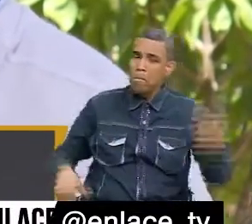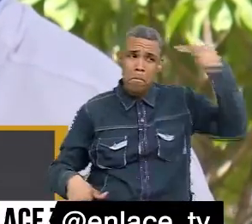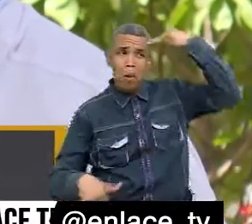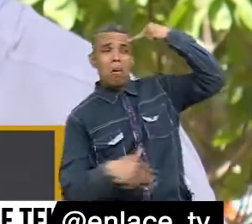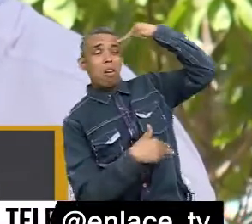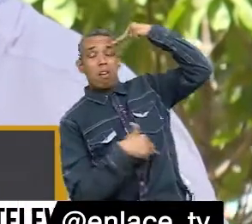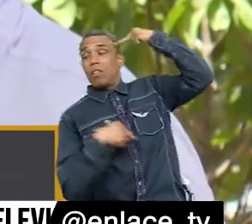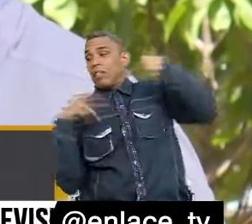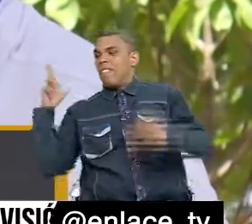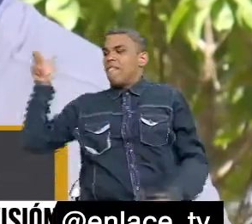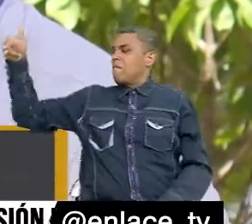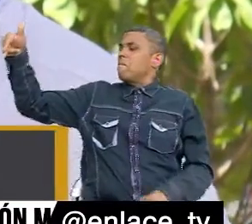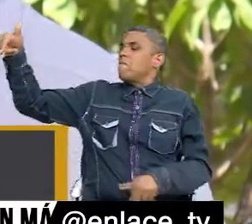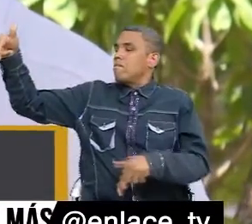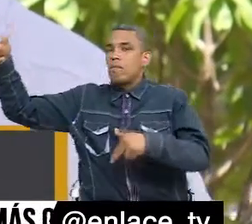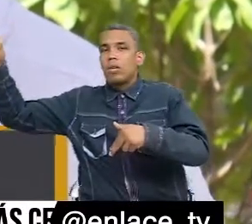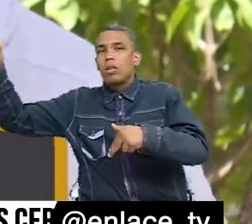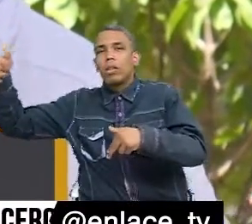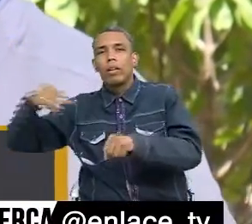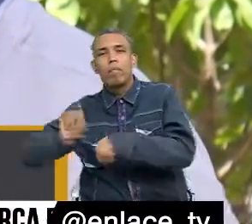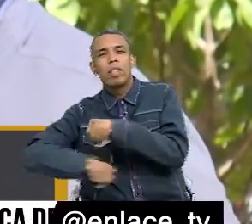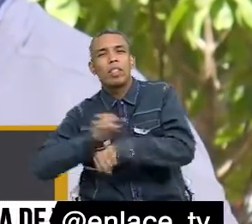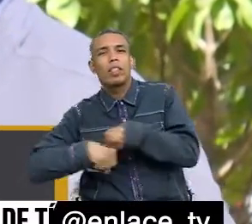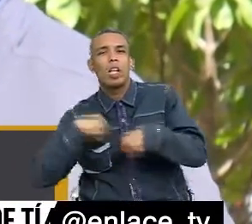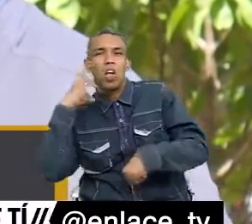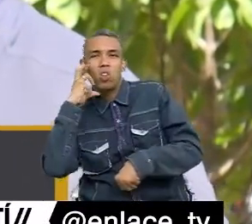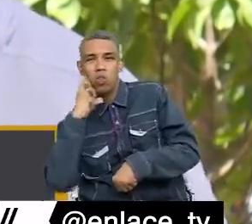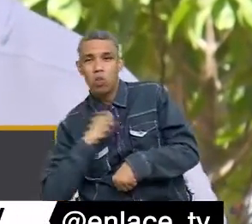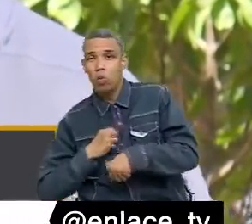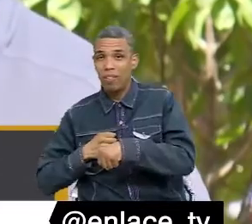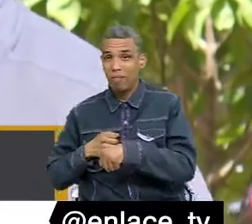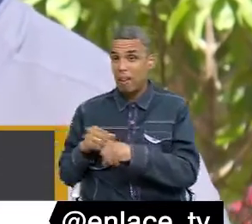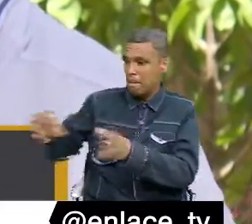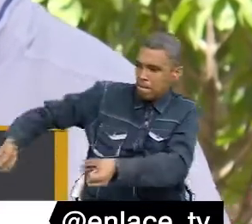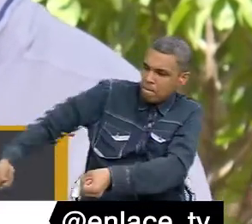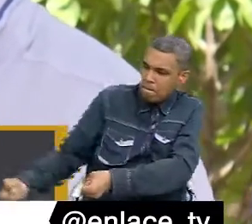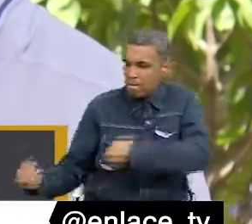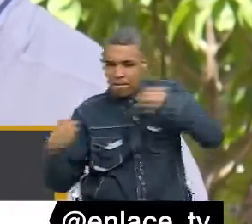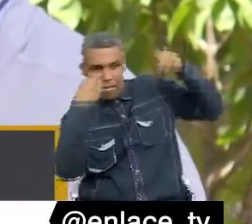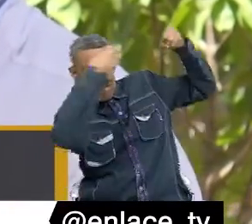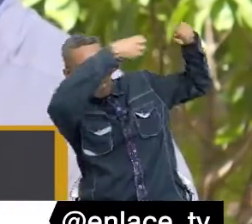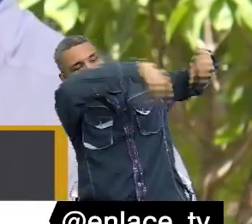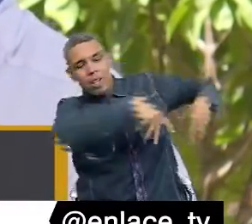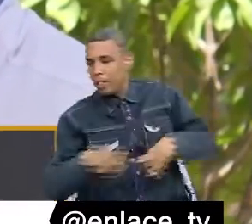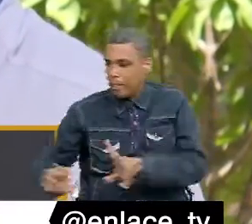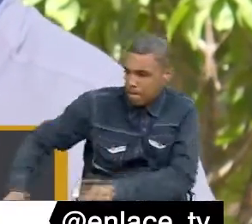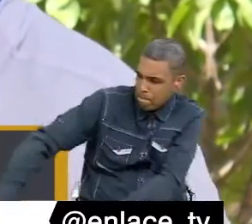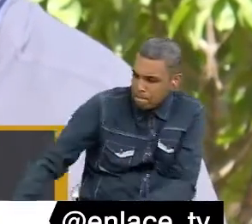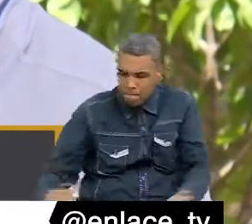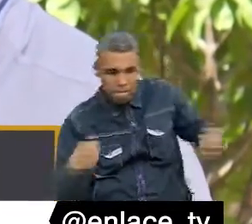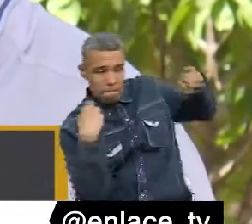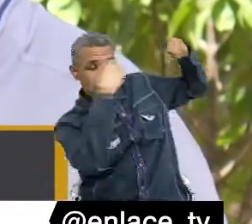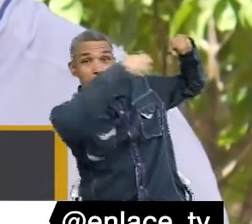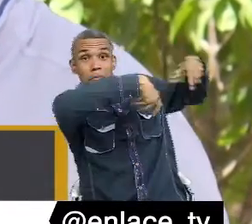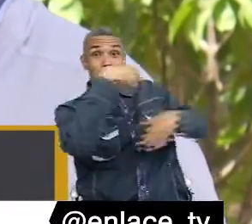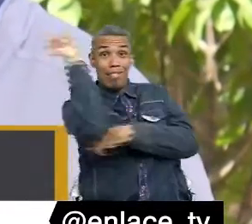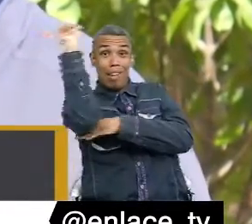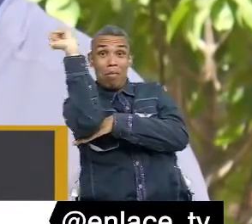grupos pequeños que se van quedando o que van adelante, los detienen, los interceptan y pues le toman sus bicicletas. Ya